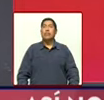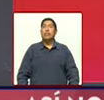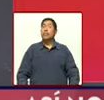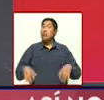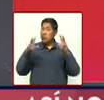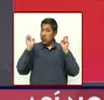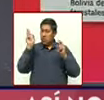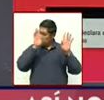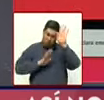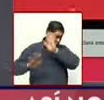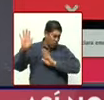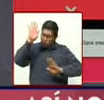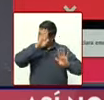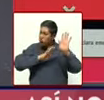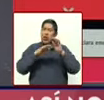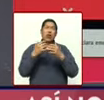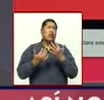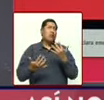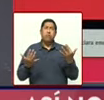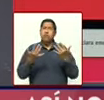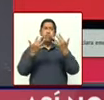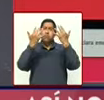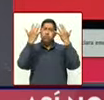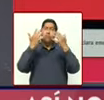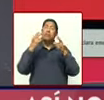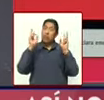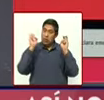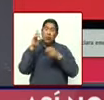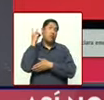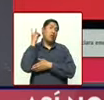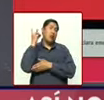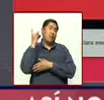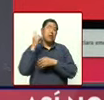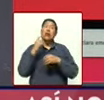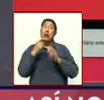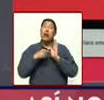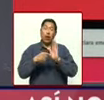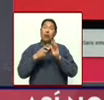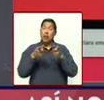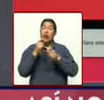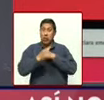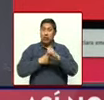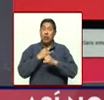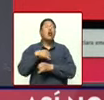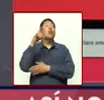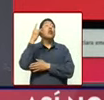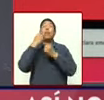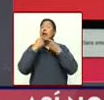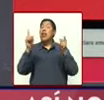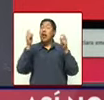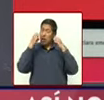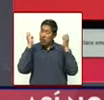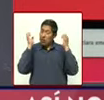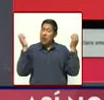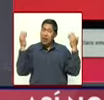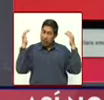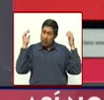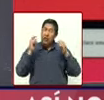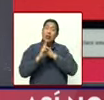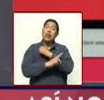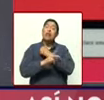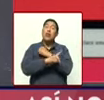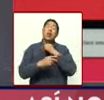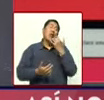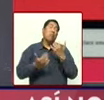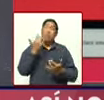Es un tema que preocupa, la contaminación que se va generando, por supuesto, en Bolivia y en otros países. Bolivia declara emergencia nacional por incendios